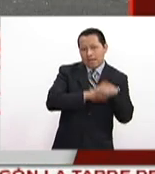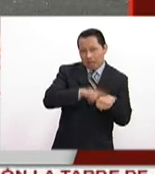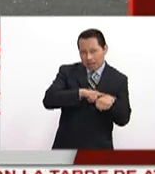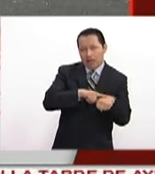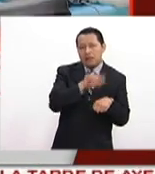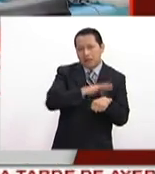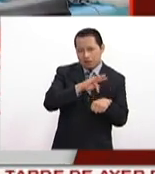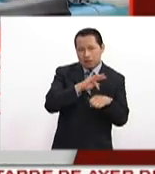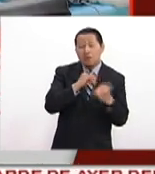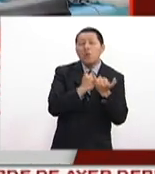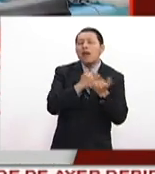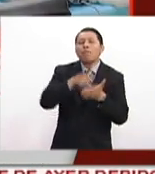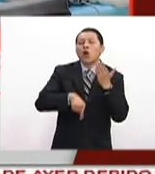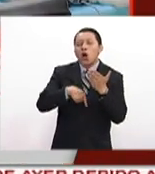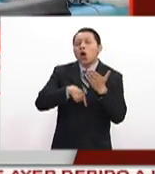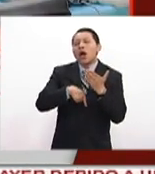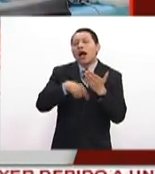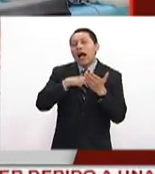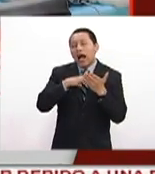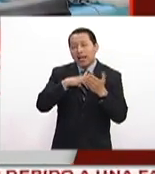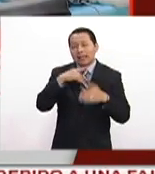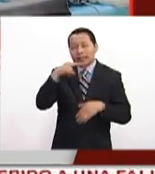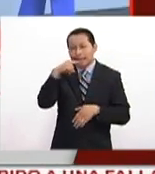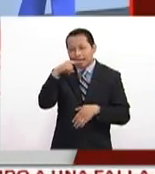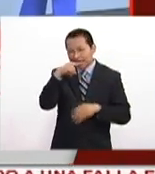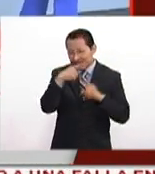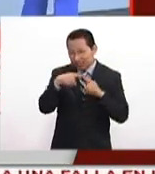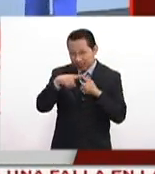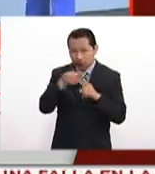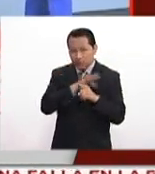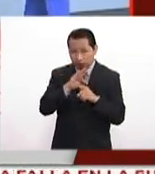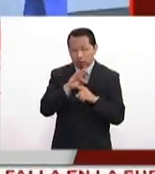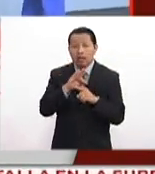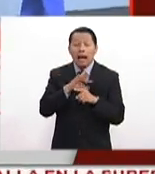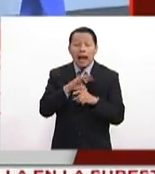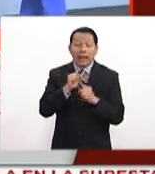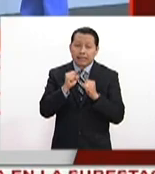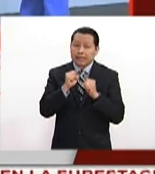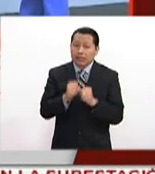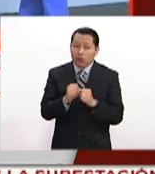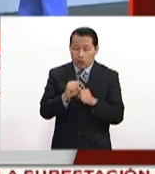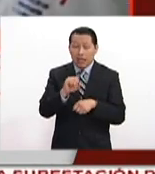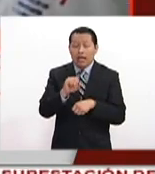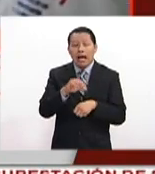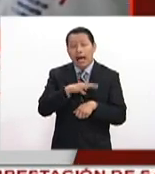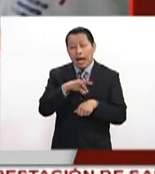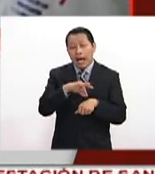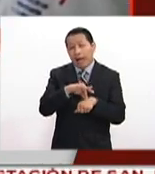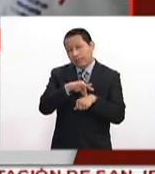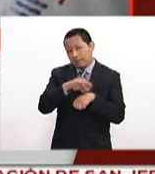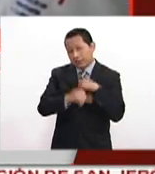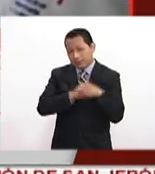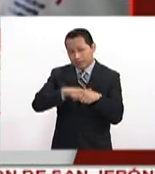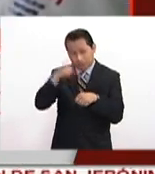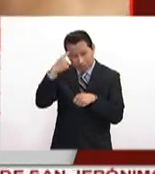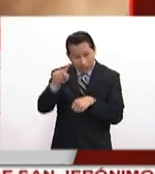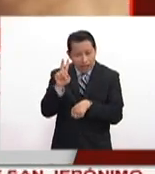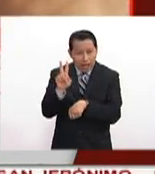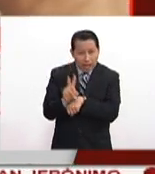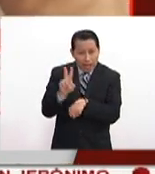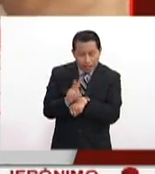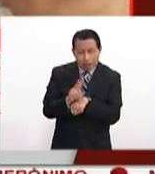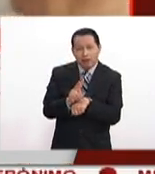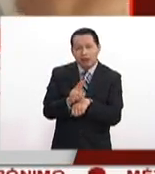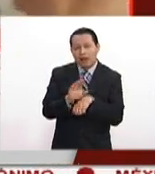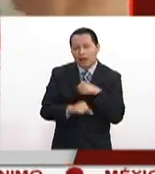incluso hasta la pasta de dientes que nosotros hacemos, tuvo que pasar con el veterinario en algún momento para asegurarse que tenía que ver con la seguridad de los animales,